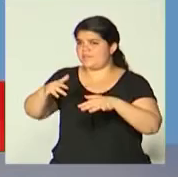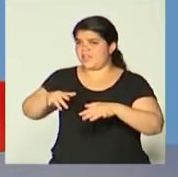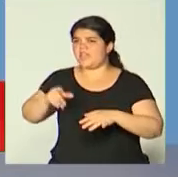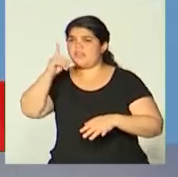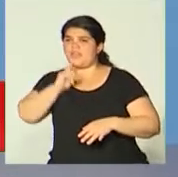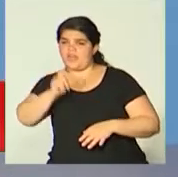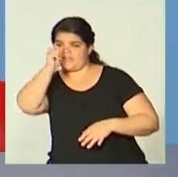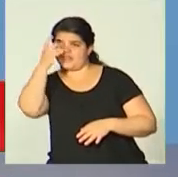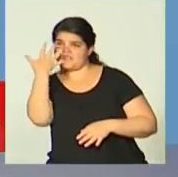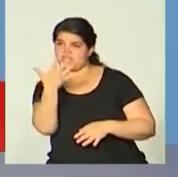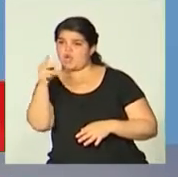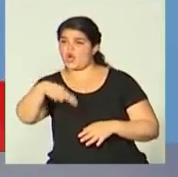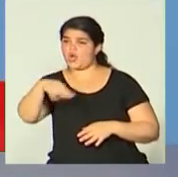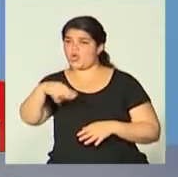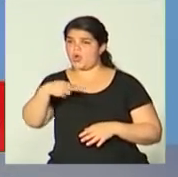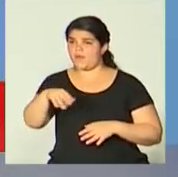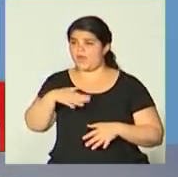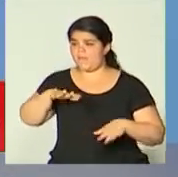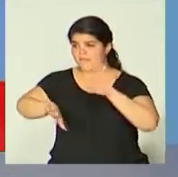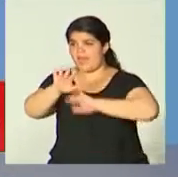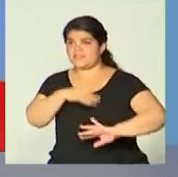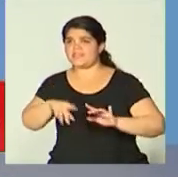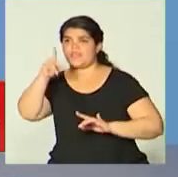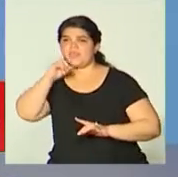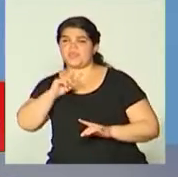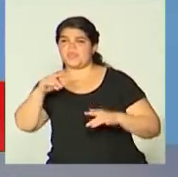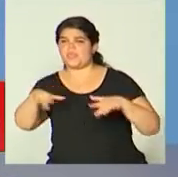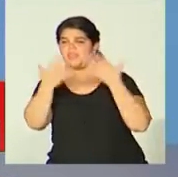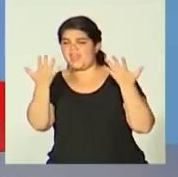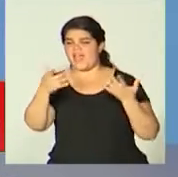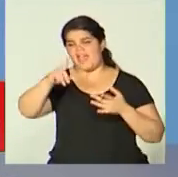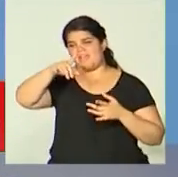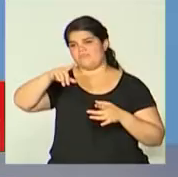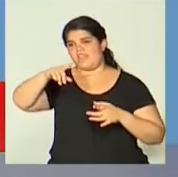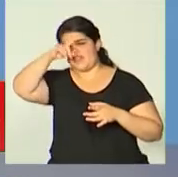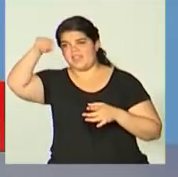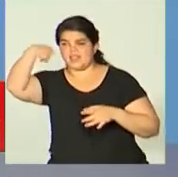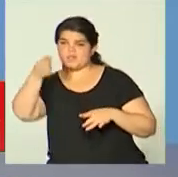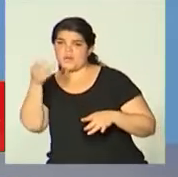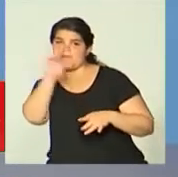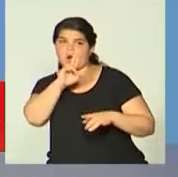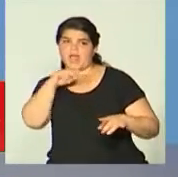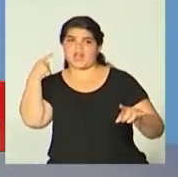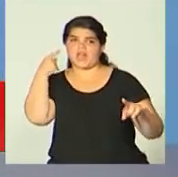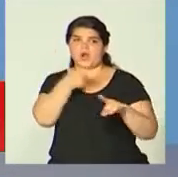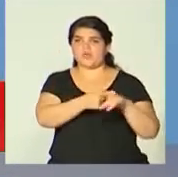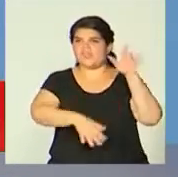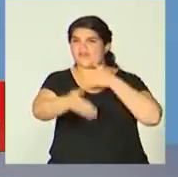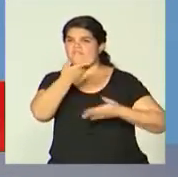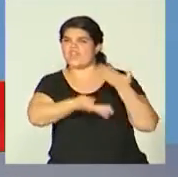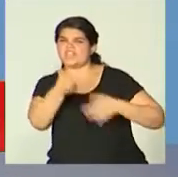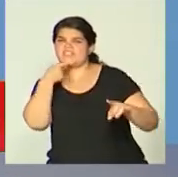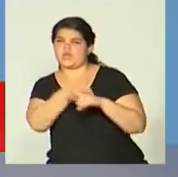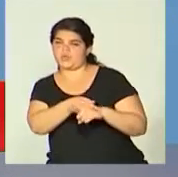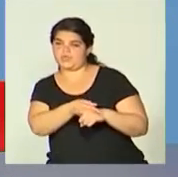noviembre como decías vos que el día internacional de lucha contra la violencia a las mujeres con una consigna que se viene dando